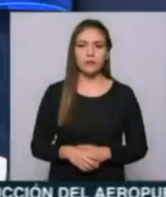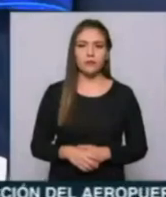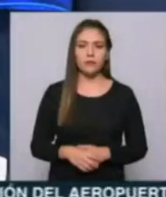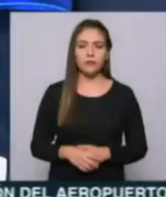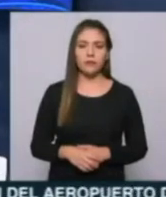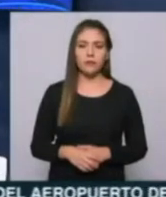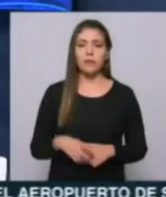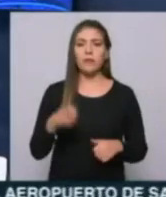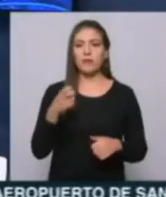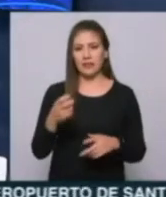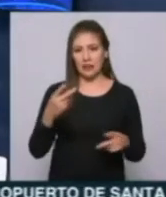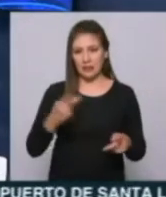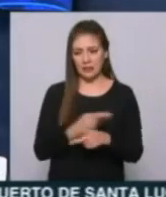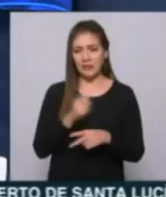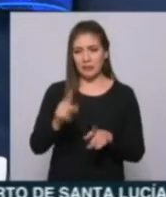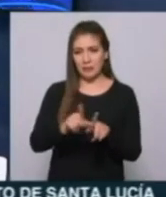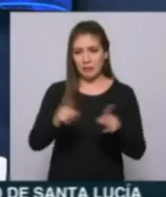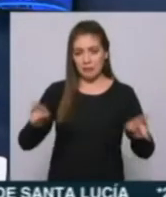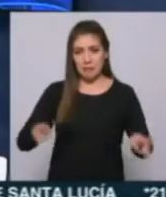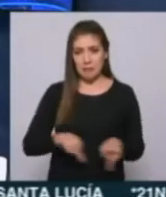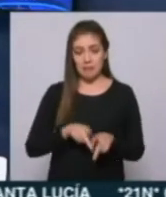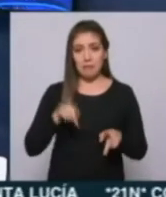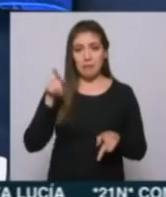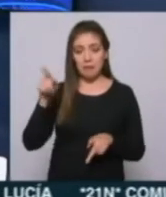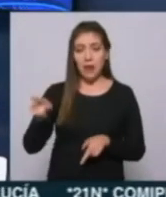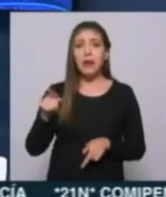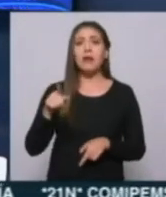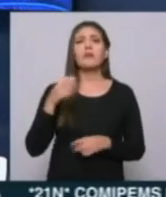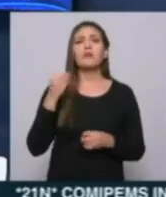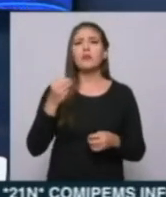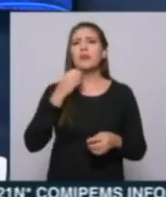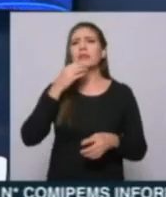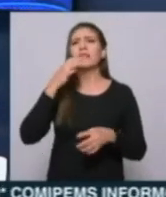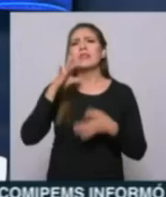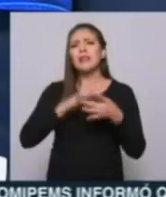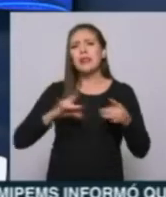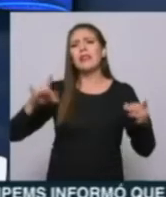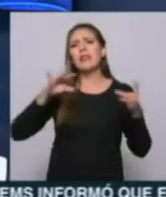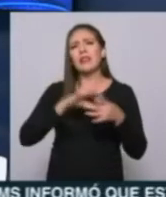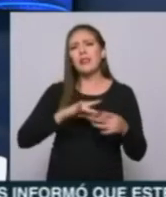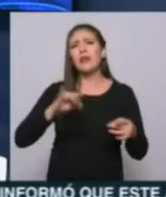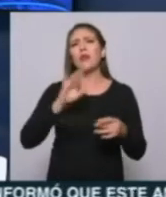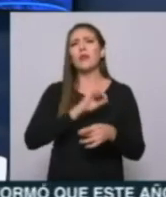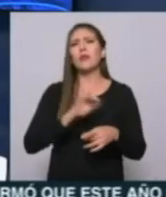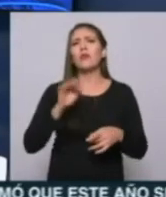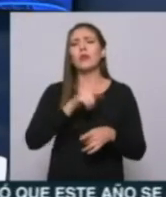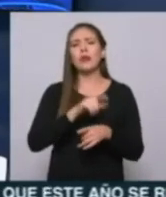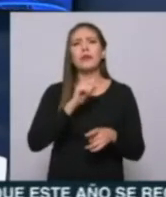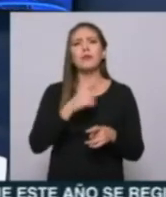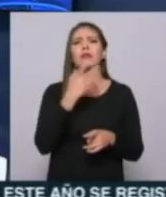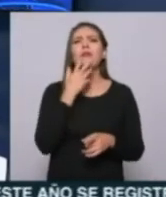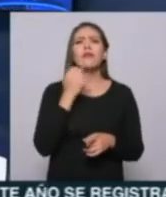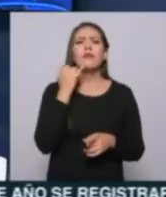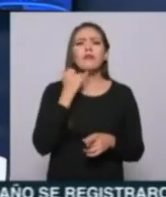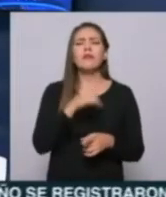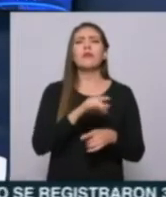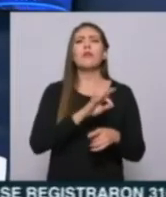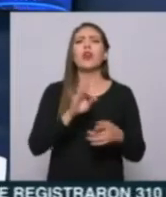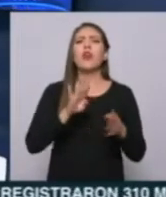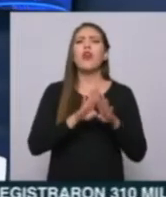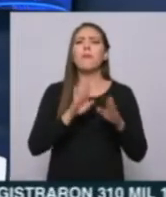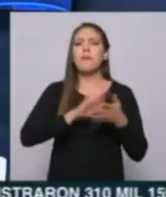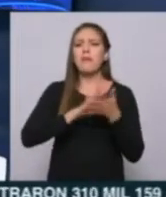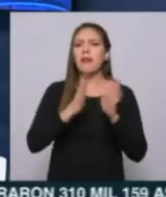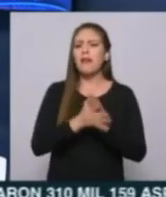Tras lo sucedido en la plaza comercial, mucho, pero muchísimo es lo que se ha hablado sobre una posible relación entre los dos israelíes asesinados con una mafia